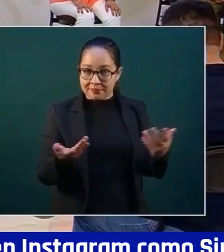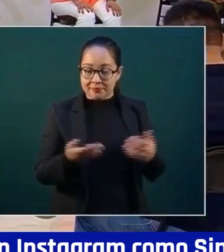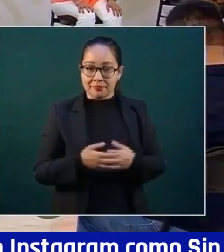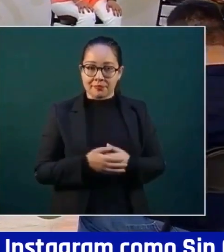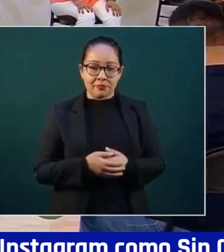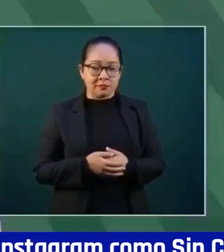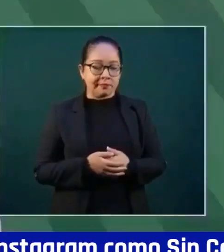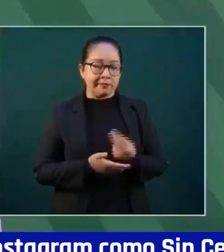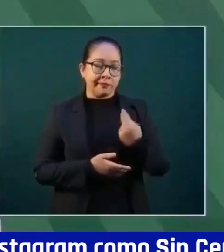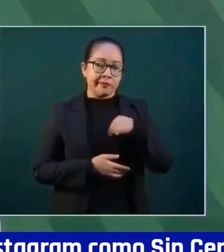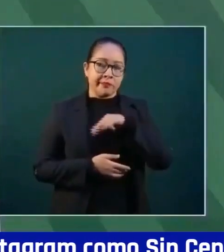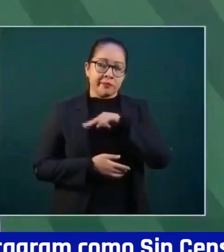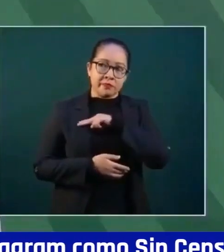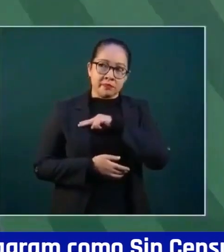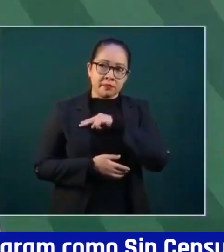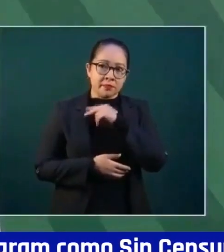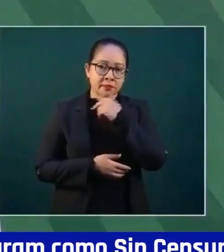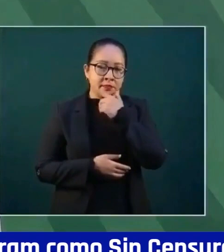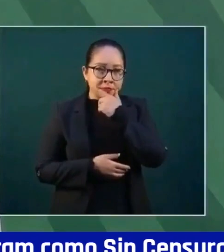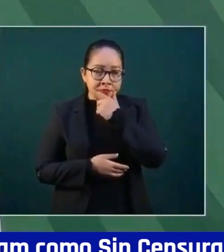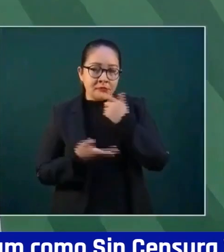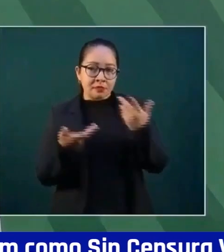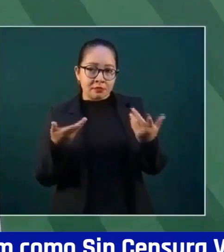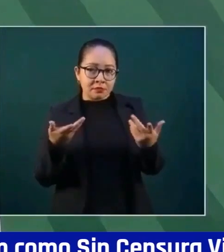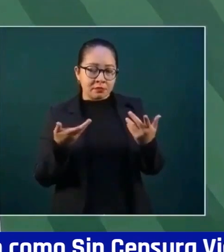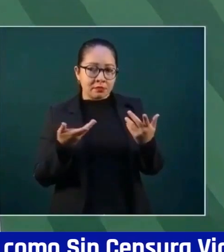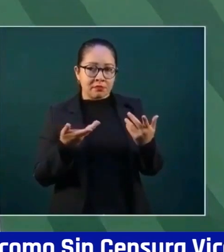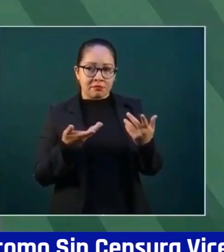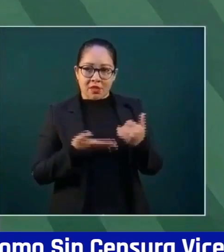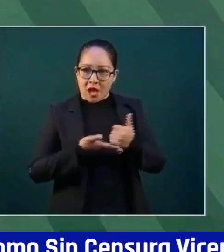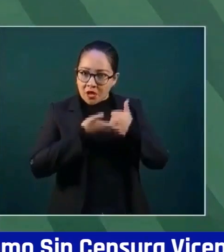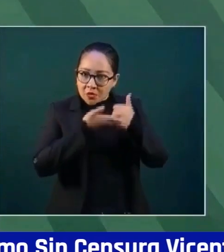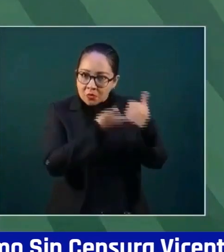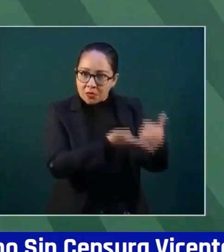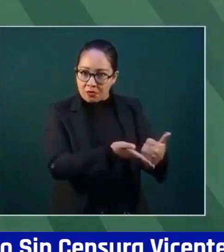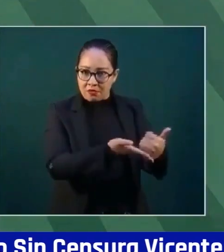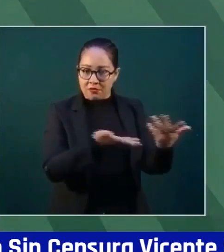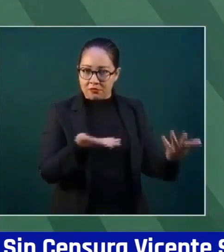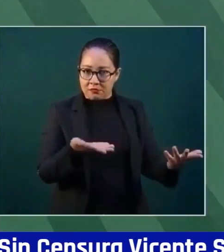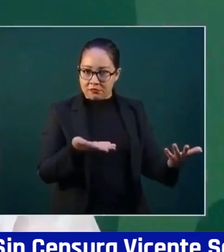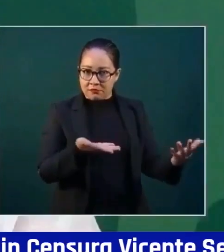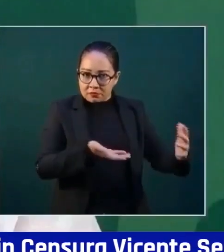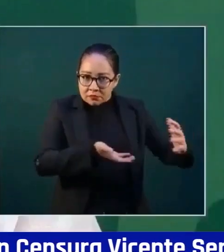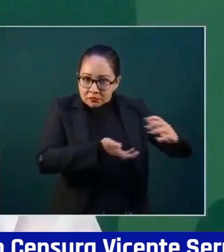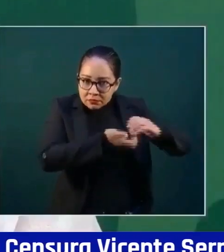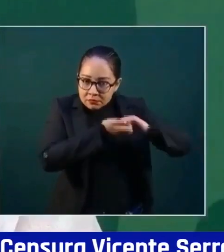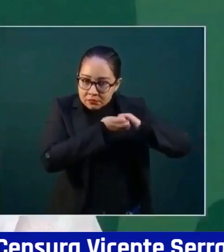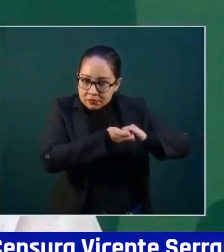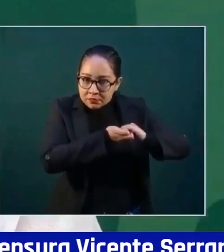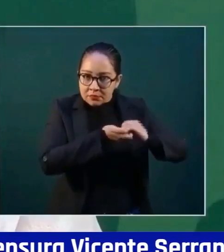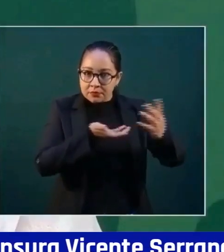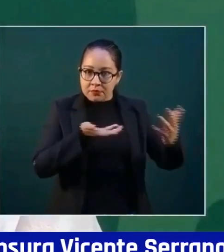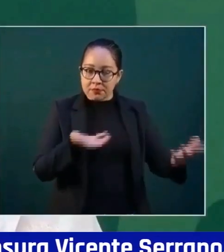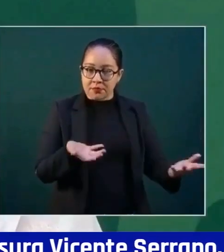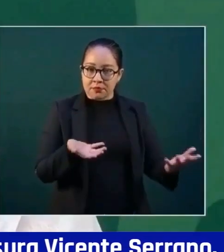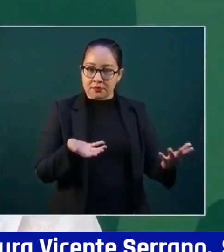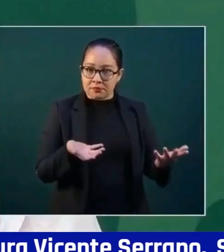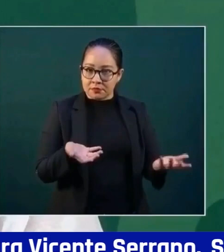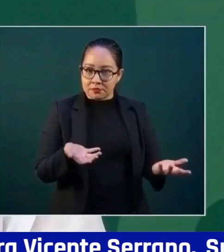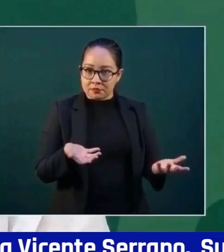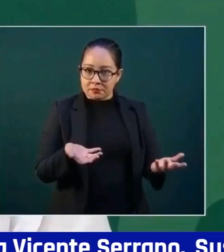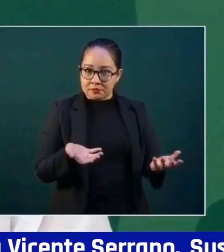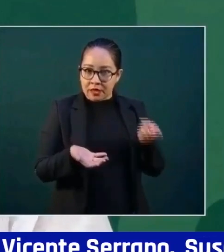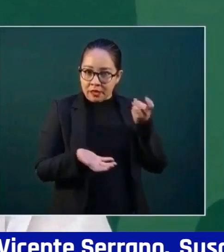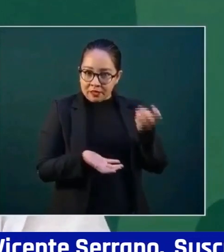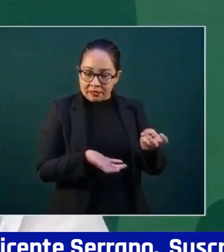tomamos la decisión de ayudar, de ser solidarios frente a